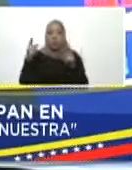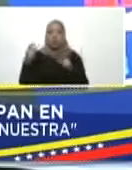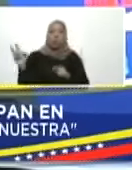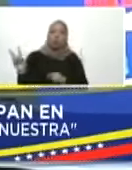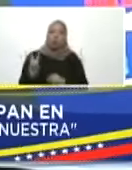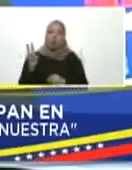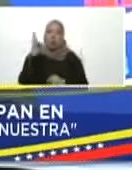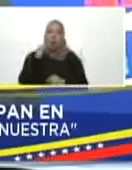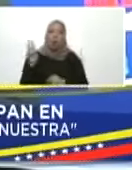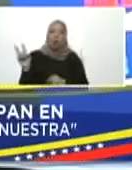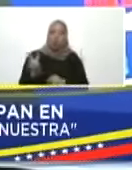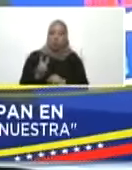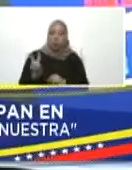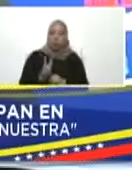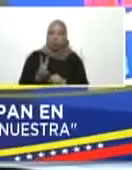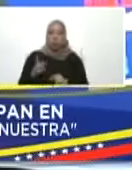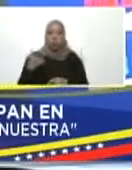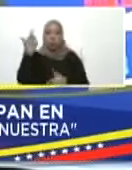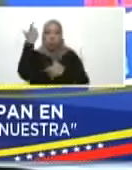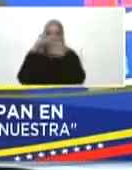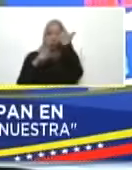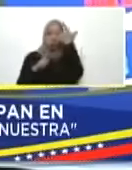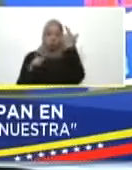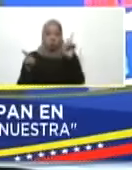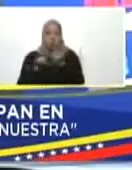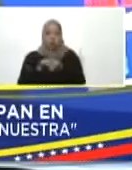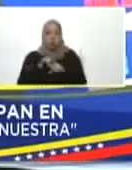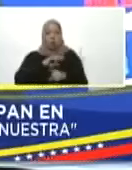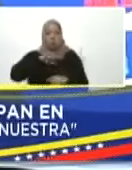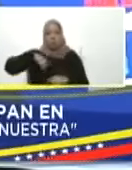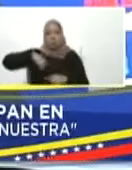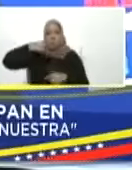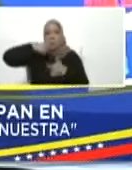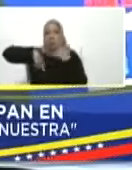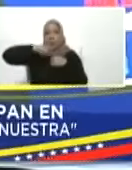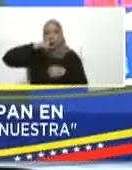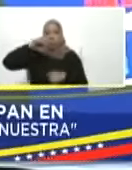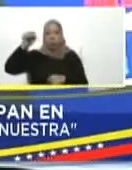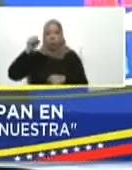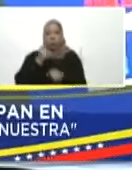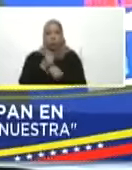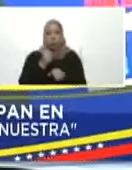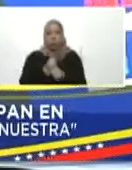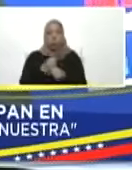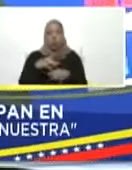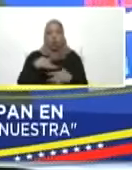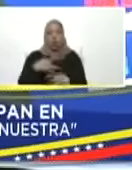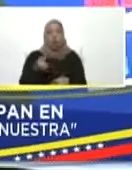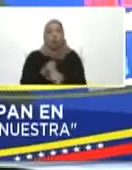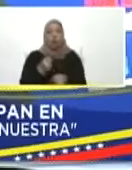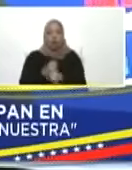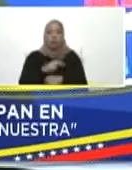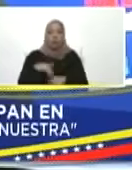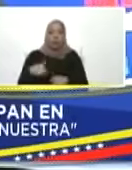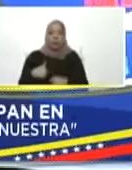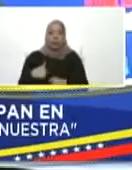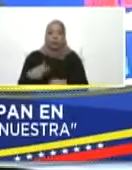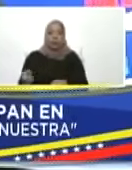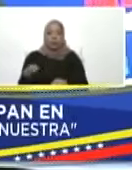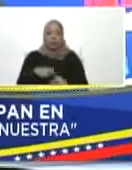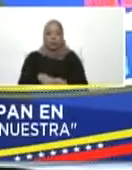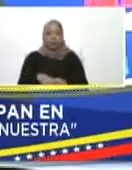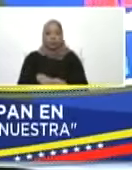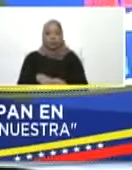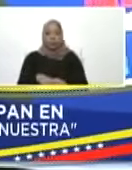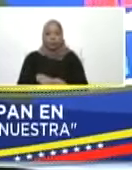República Bolivariana de Venezuela con Hugo Chávez y con Nicolás Maduro. Ahora lo están intentando de nuevo, y la gran pregunta que tenemos